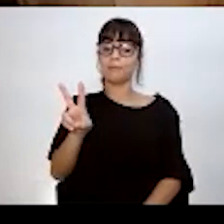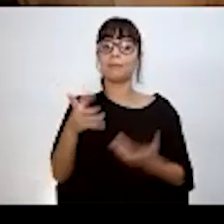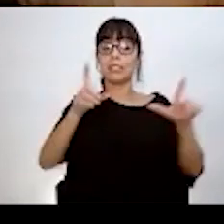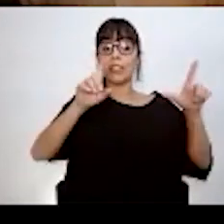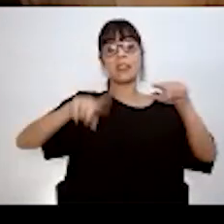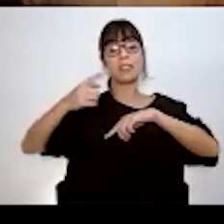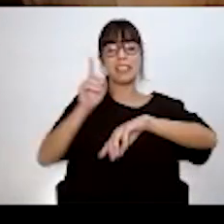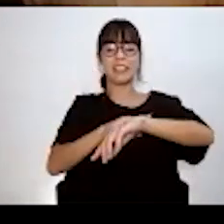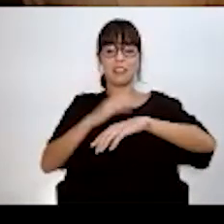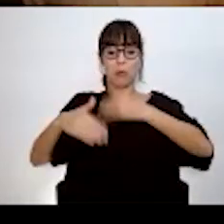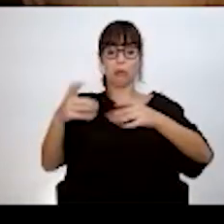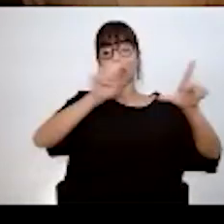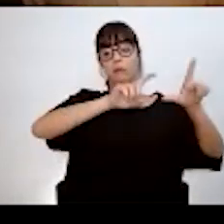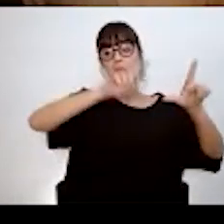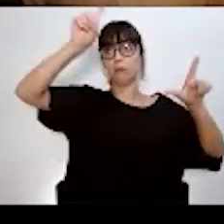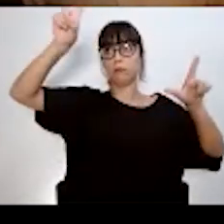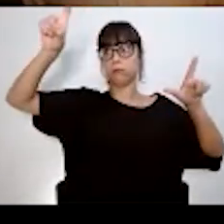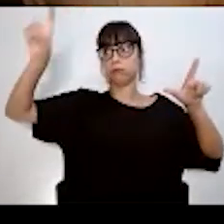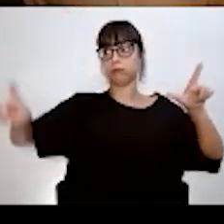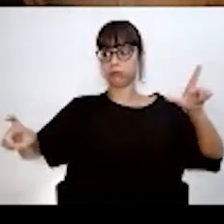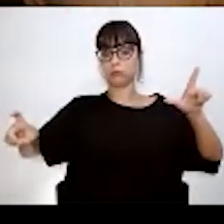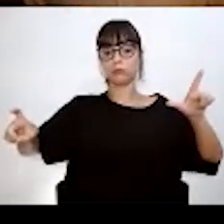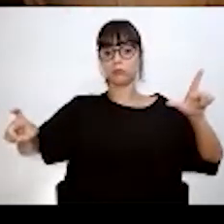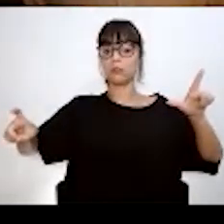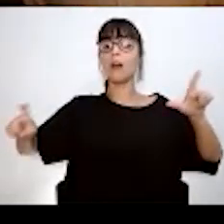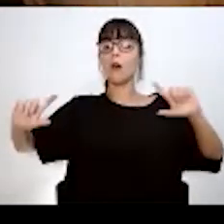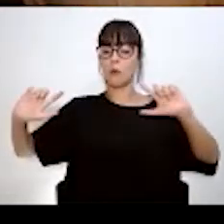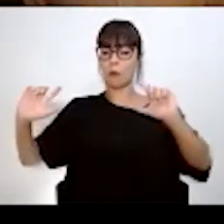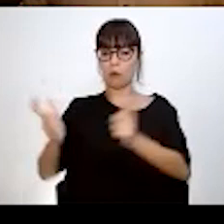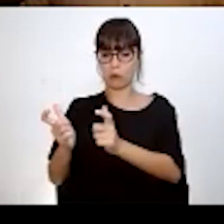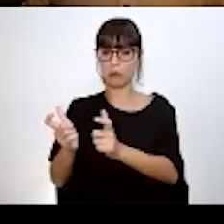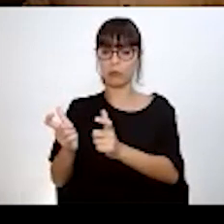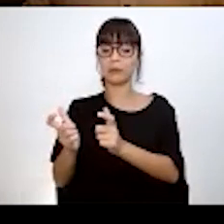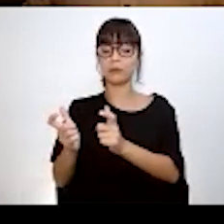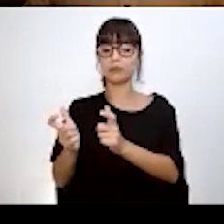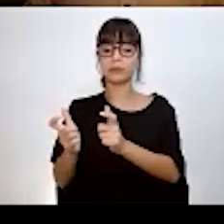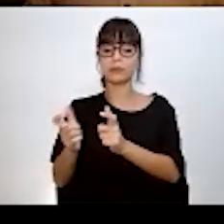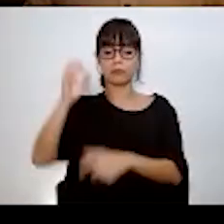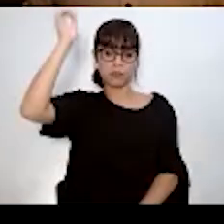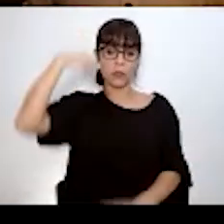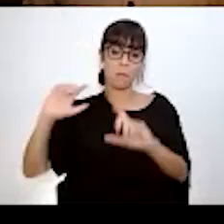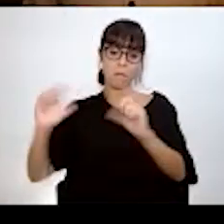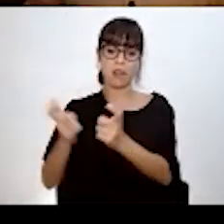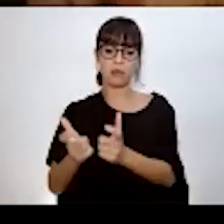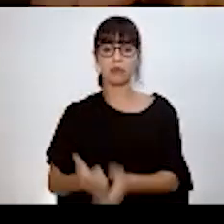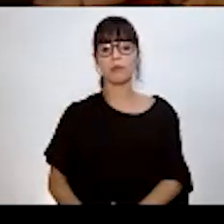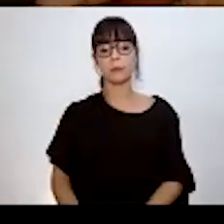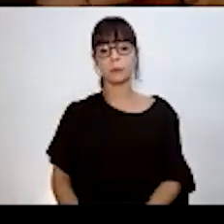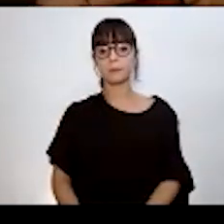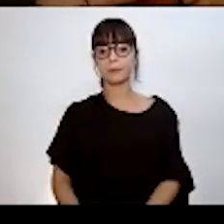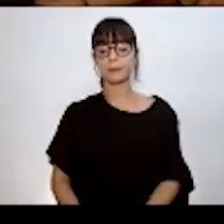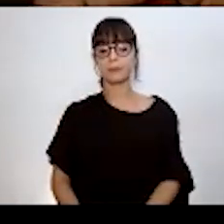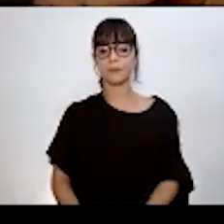descenso muy significativo también del régimen demográfico de los antiguos habitantes de Gran Canaria. Es decir,